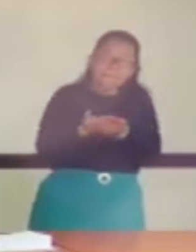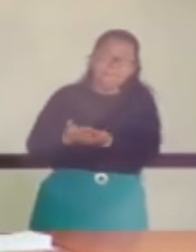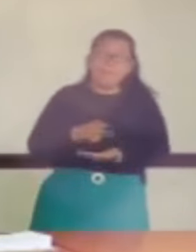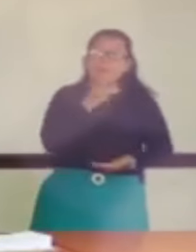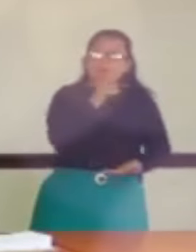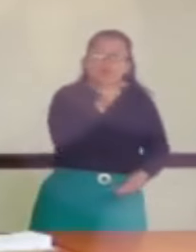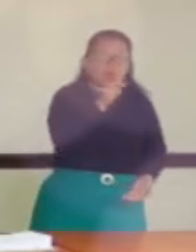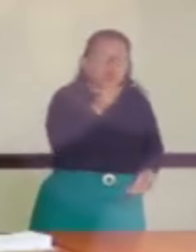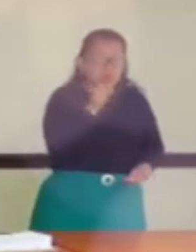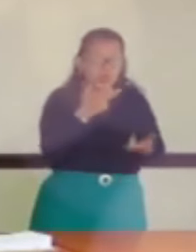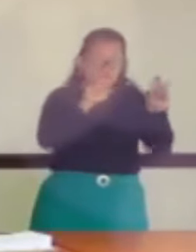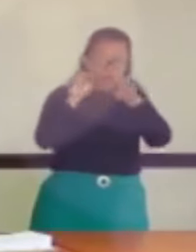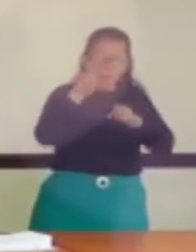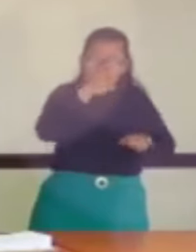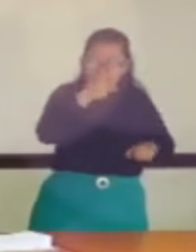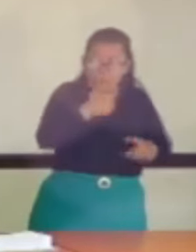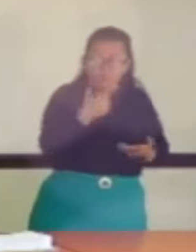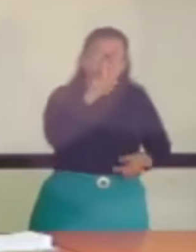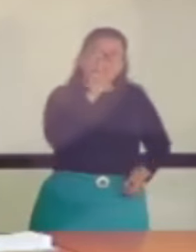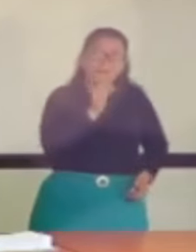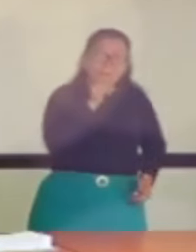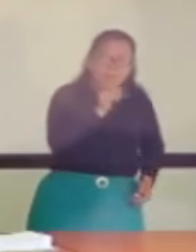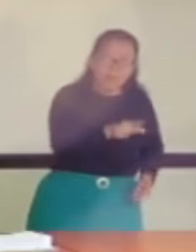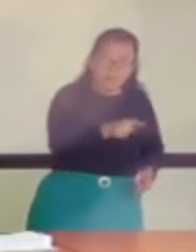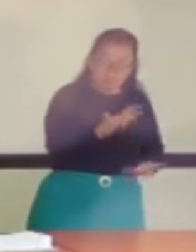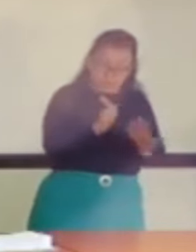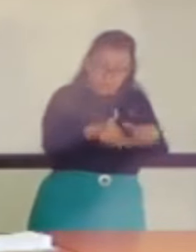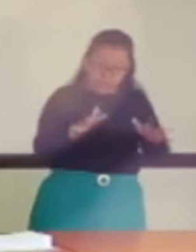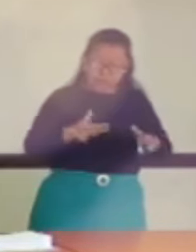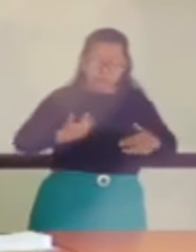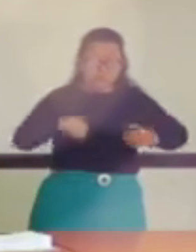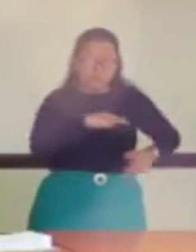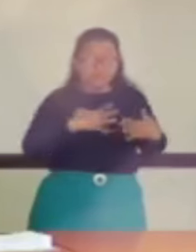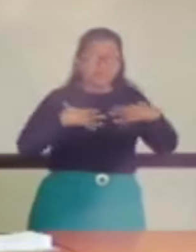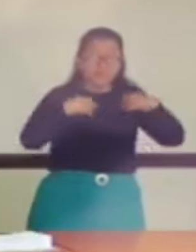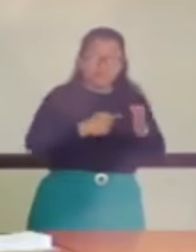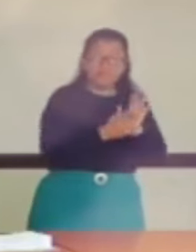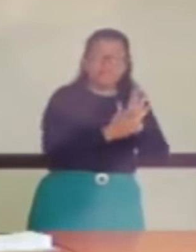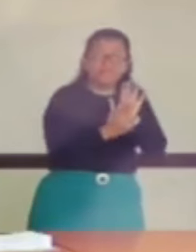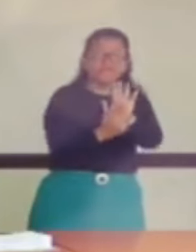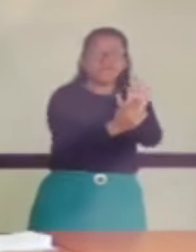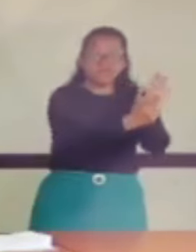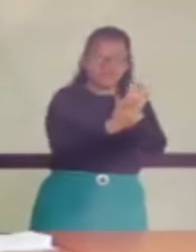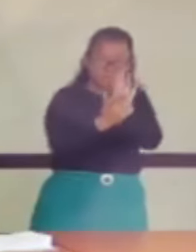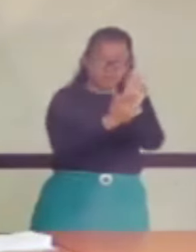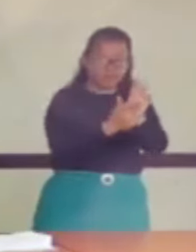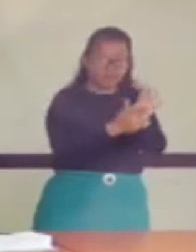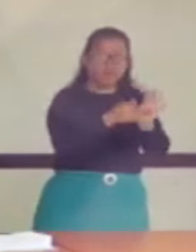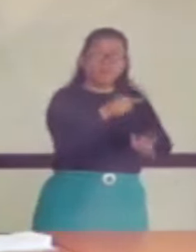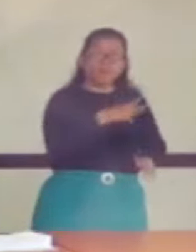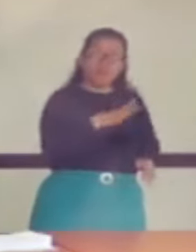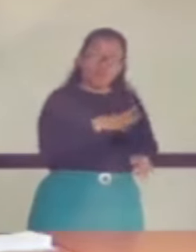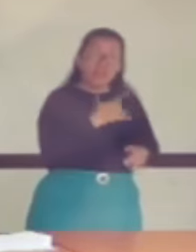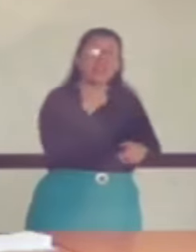fundamentados. Prueba de ello es de que una denuncia que presenta el Ministerio de Salud genera estas órdenes de